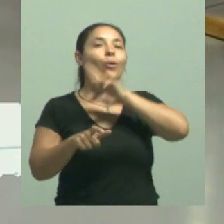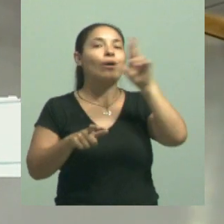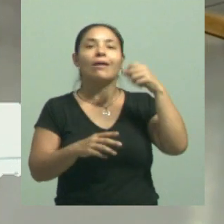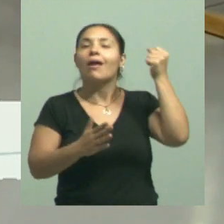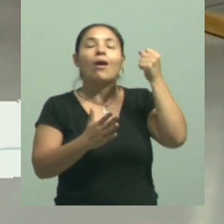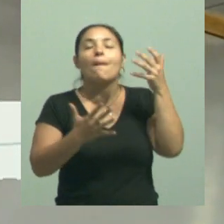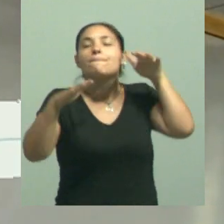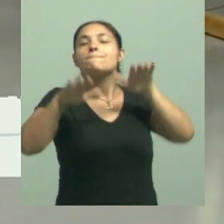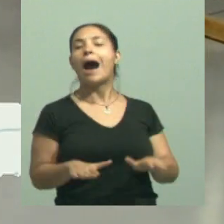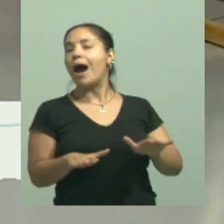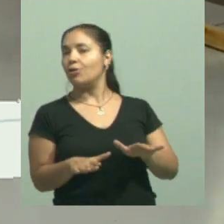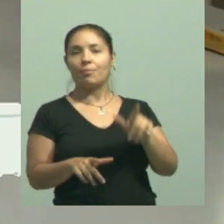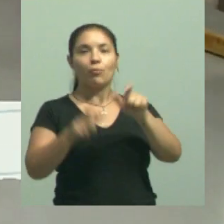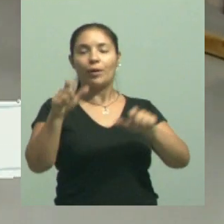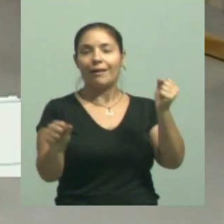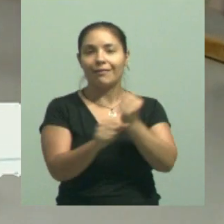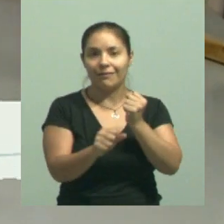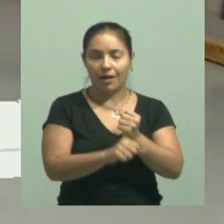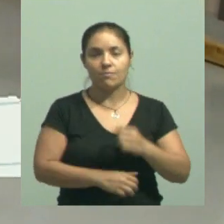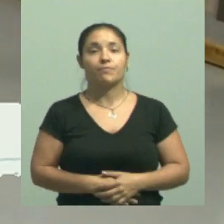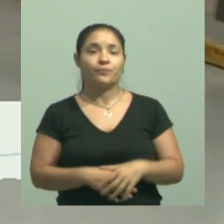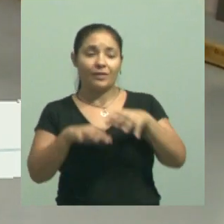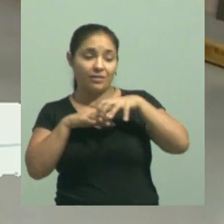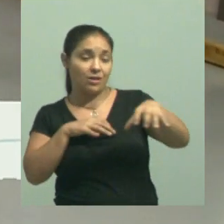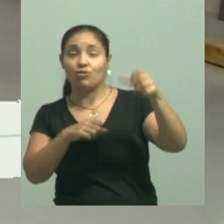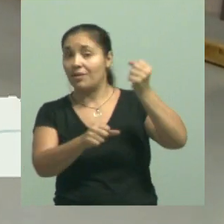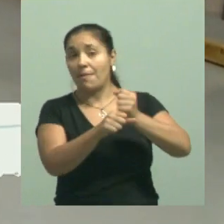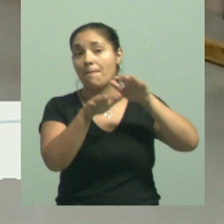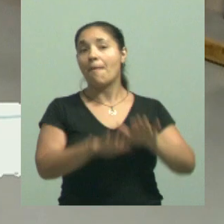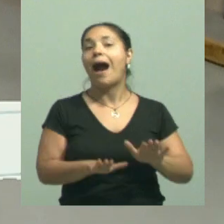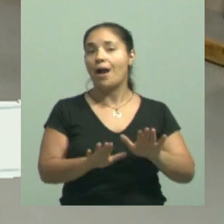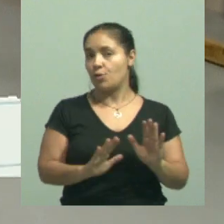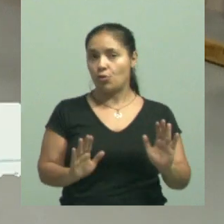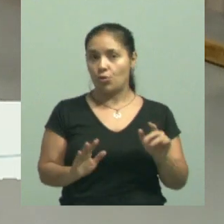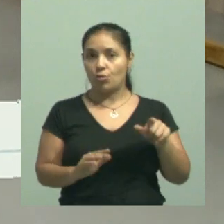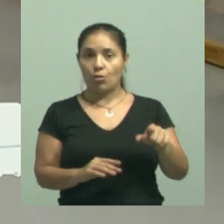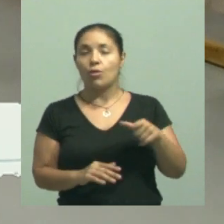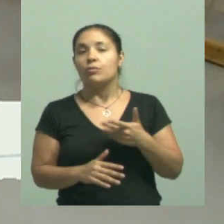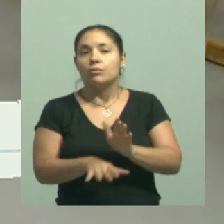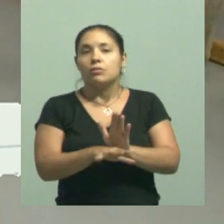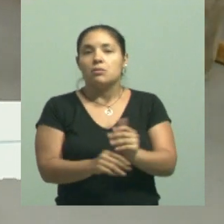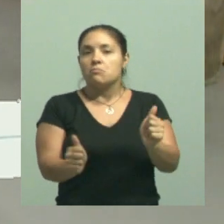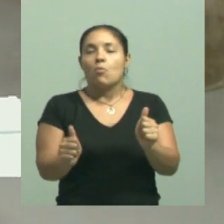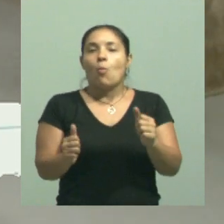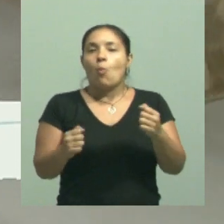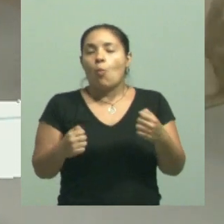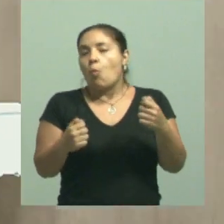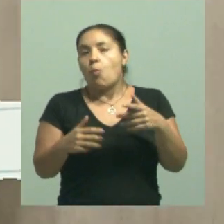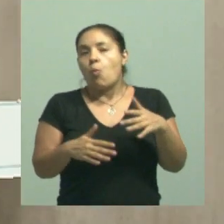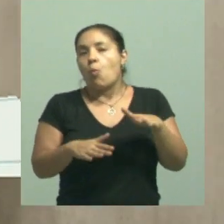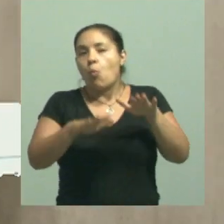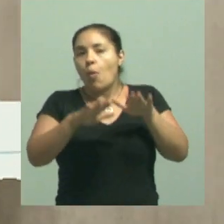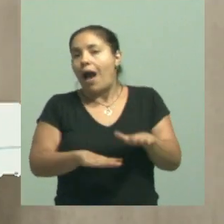paro internacional, el paro es una herramienta de lucha del sector trabajador. Tal cual. Es la huelga, es la forma principal de huelga del sector trabajador,